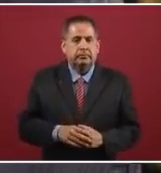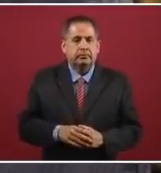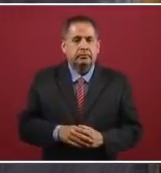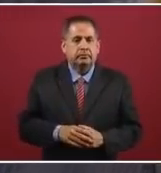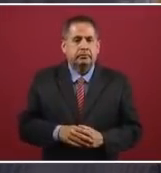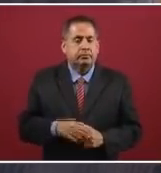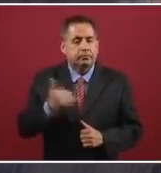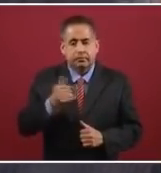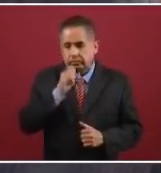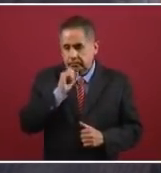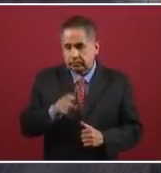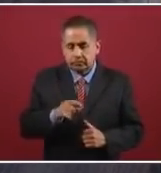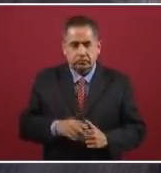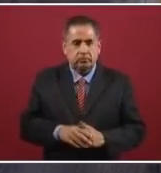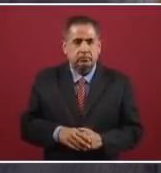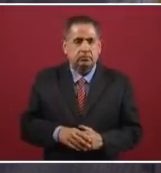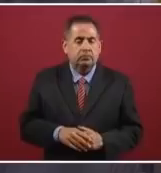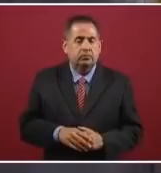y